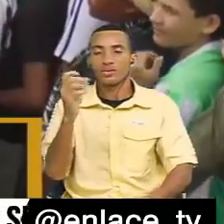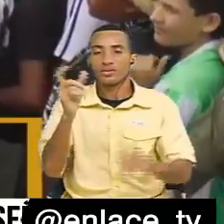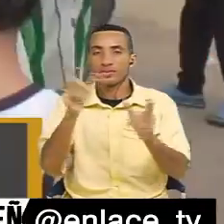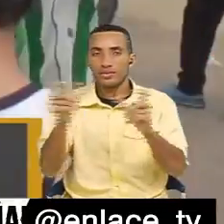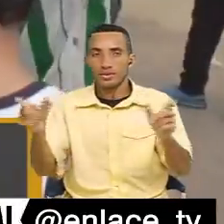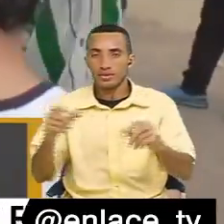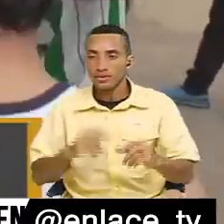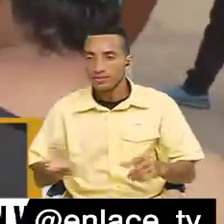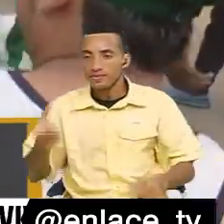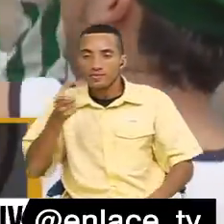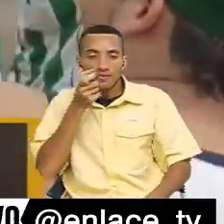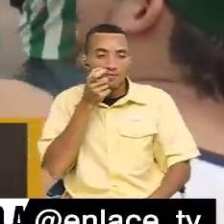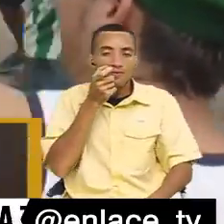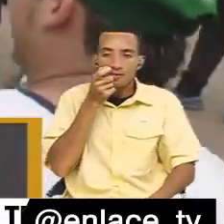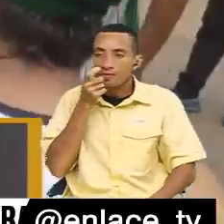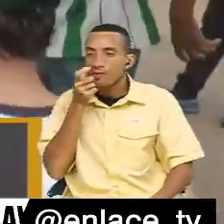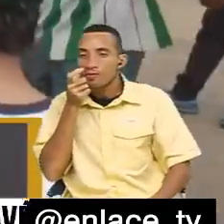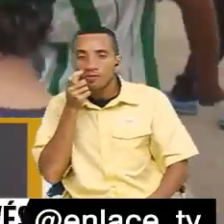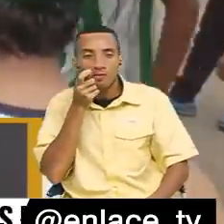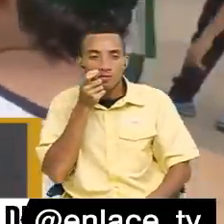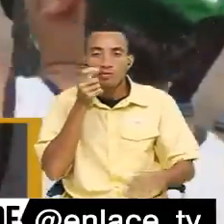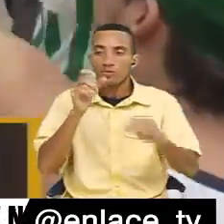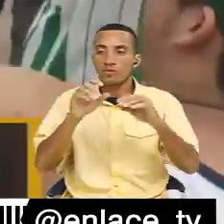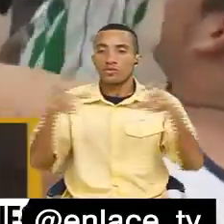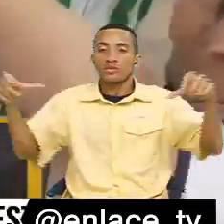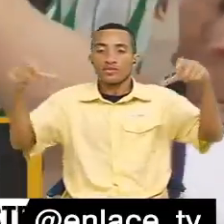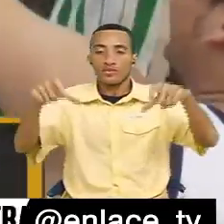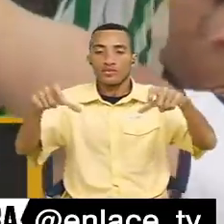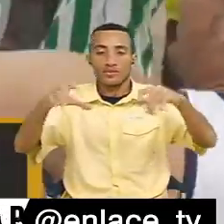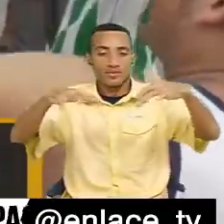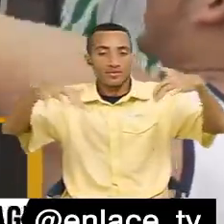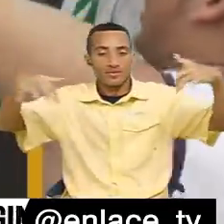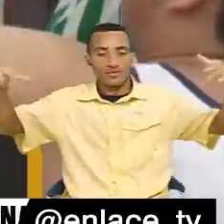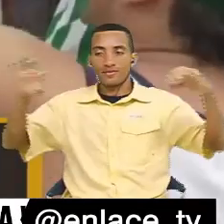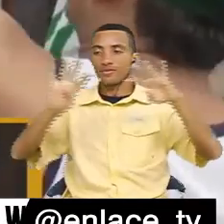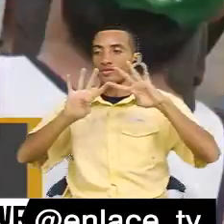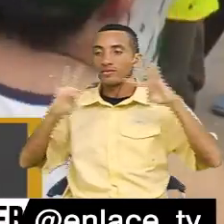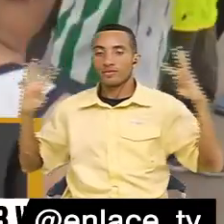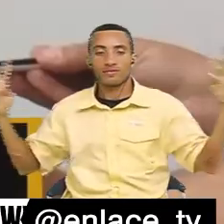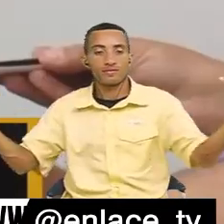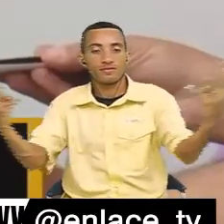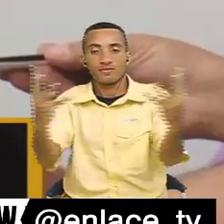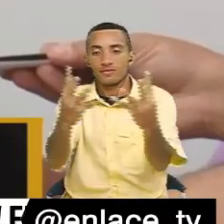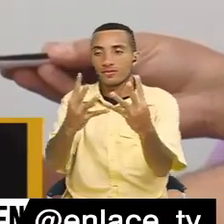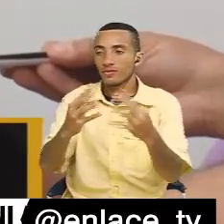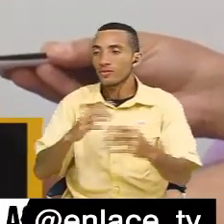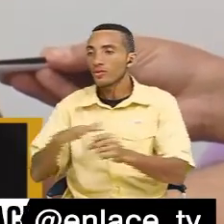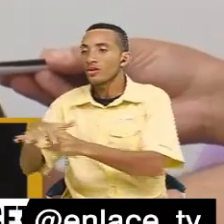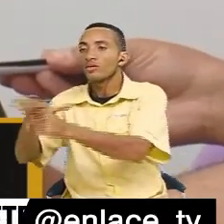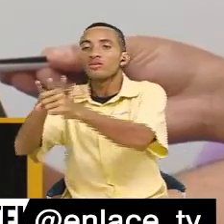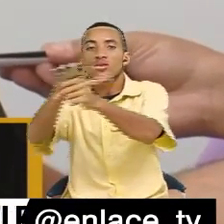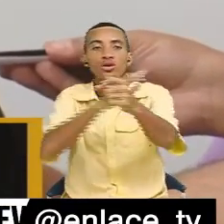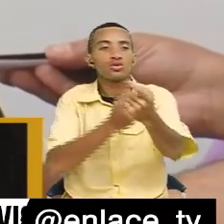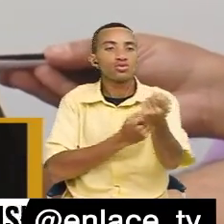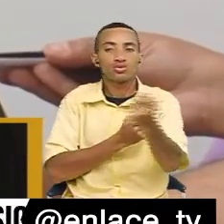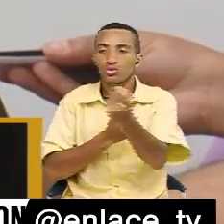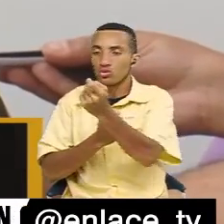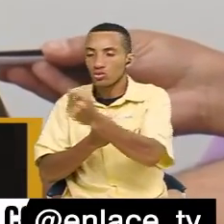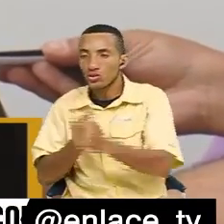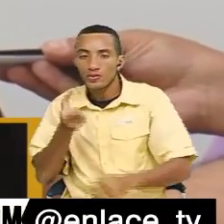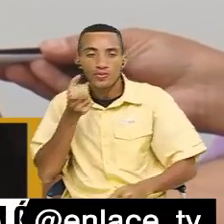ciudad, incluyendo los alrededores del estadio, barrios aledaños y a las afueras de Barranca Bermeja. Se va a generar unos controles en las